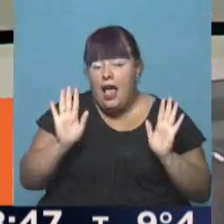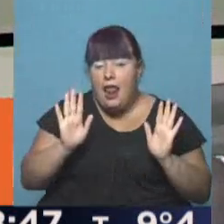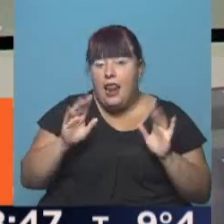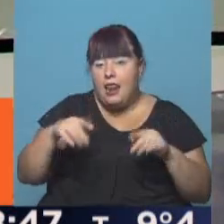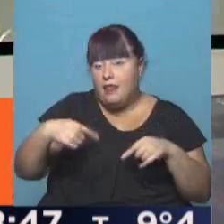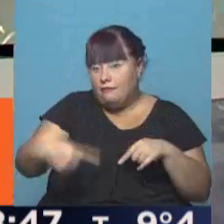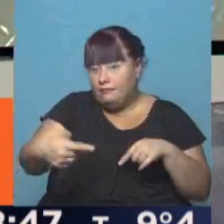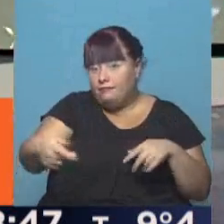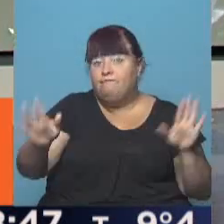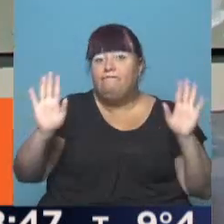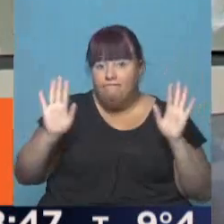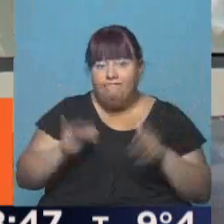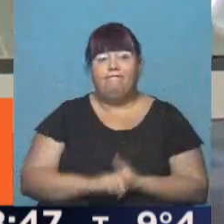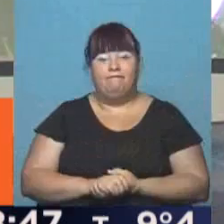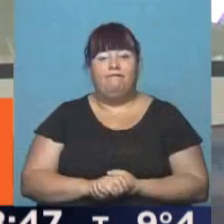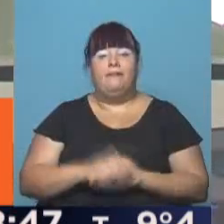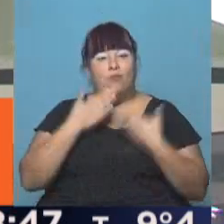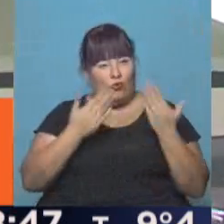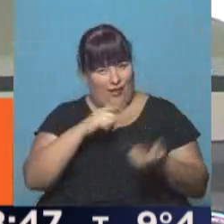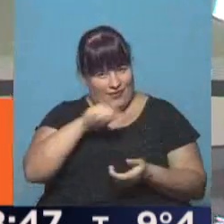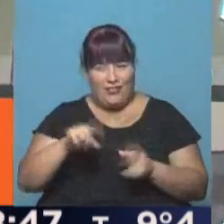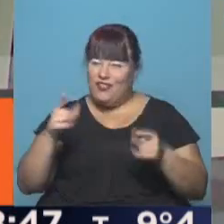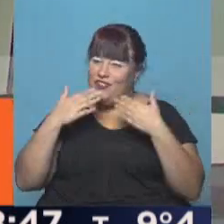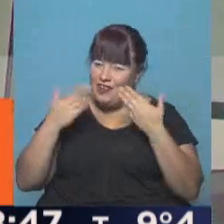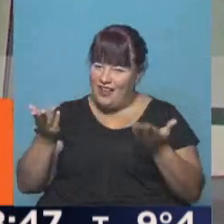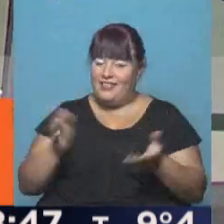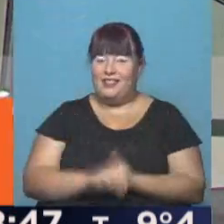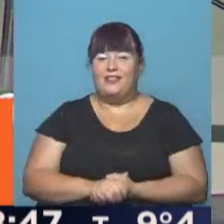en los próximos días. Elsa, gracias por esto de la televisión pública. Por favor, gracias a ustedes.